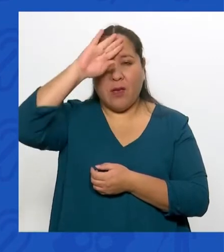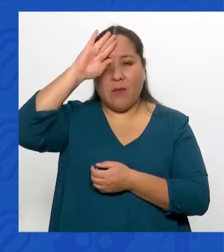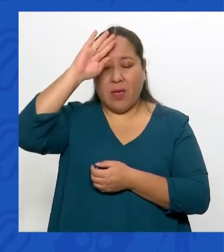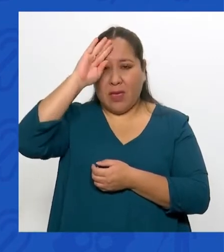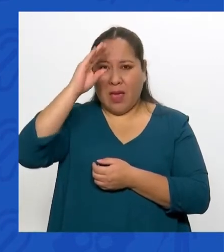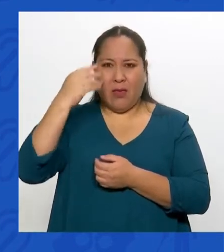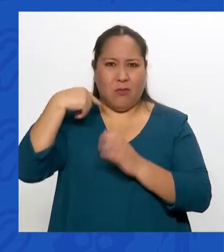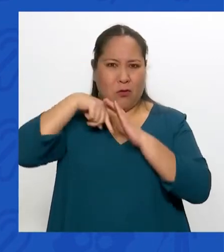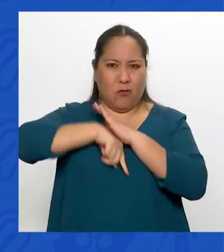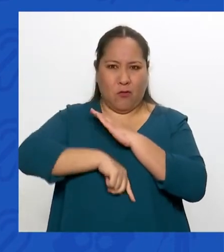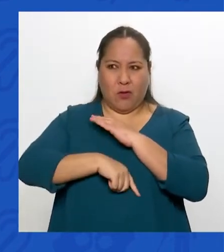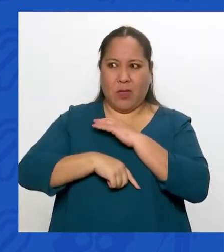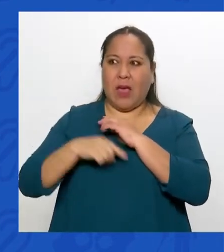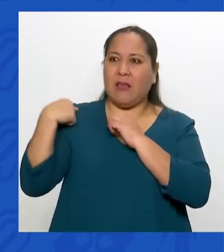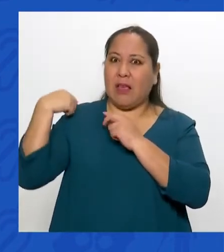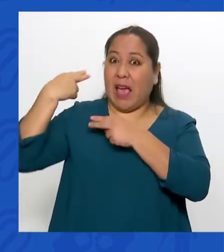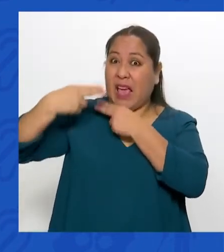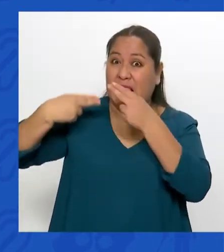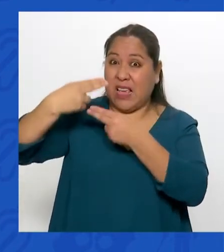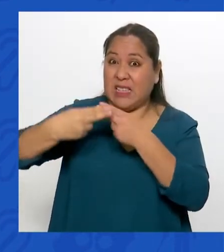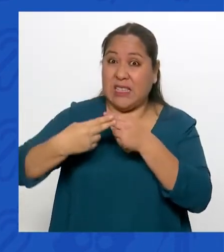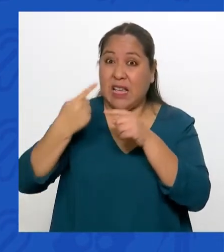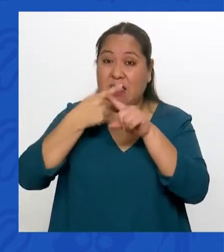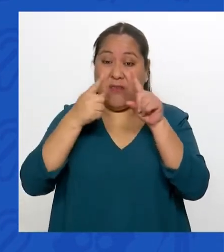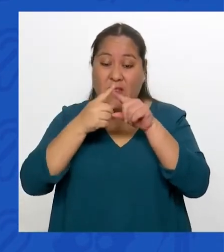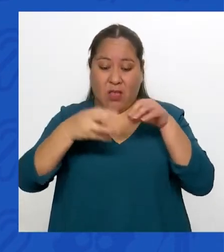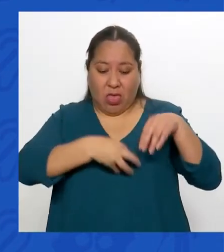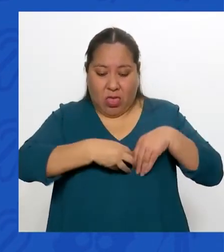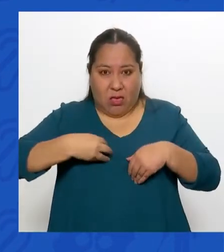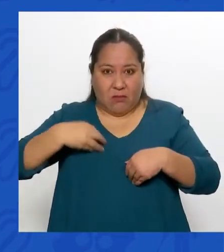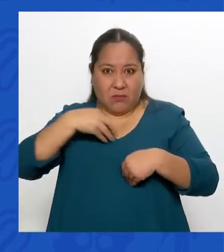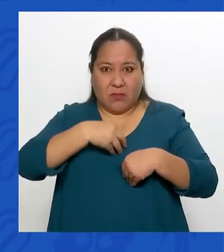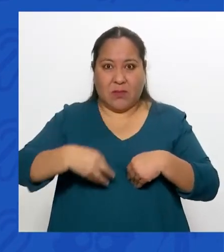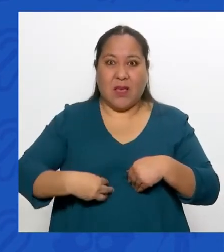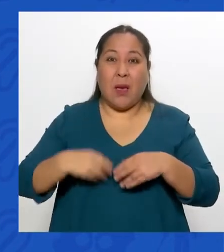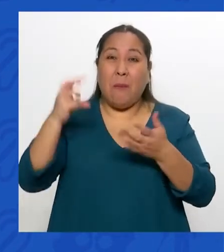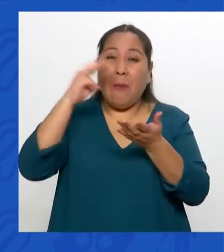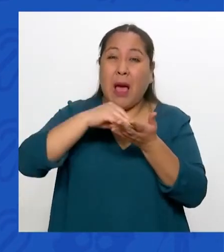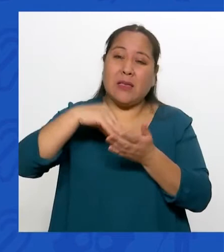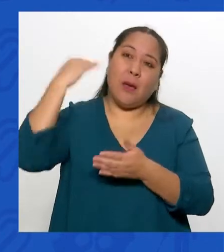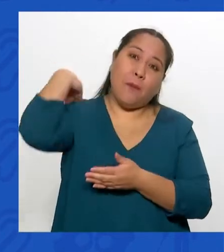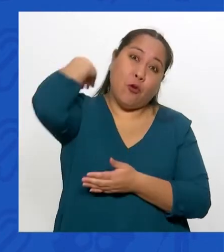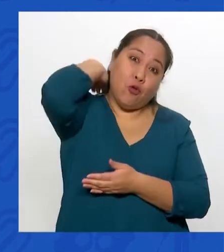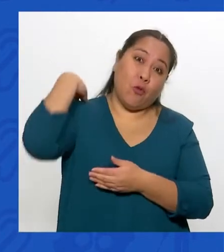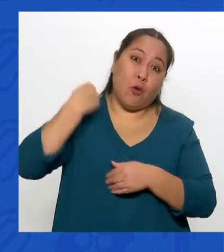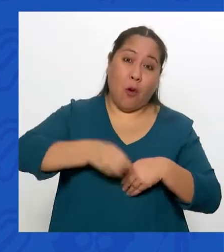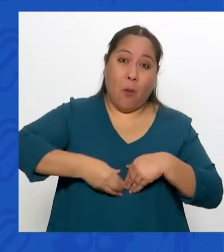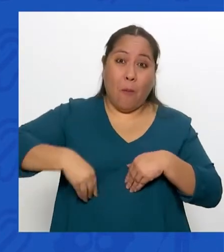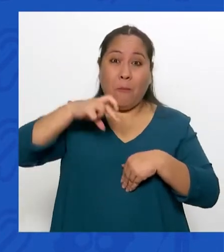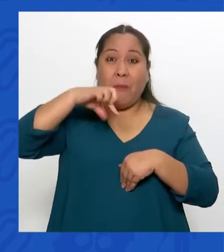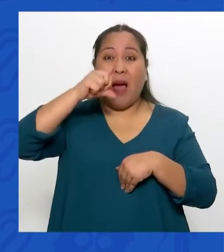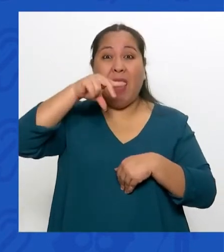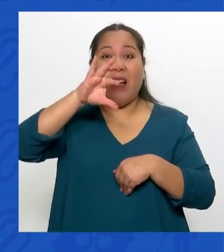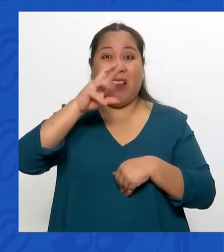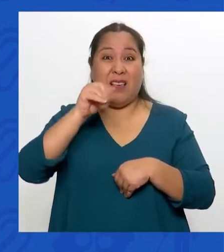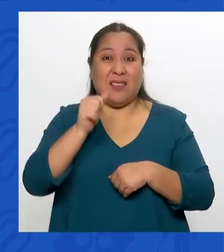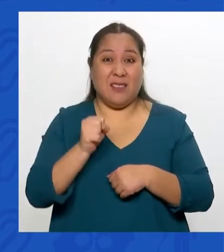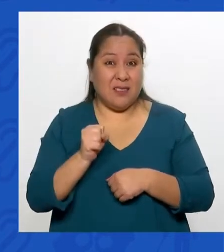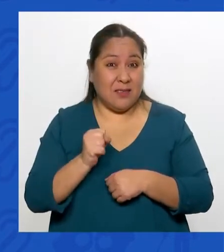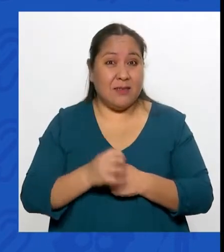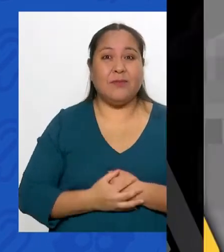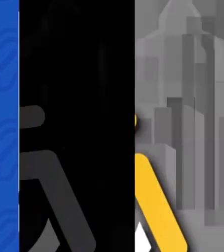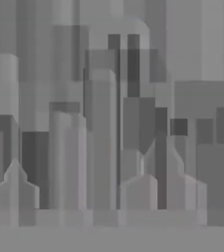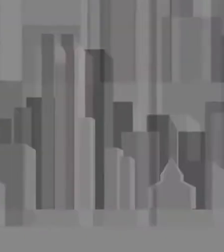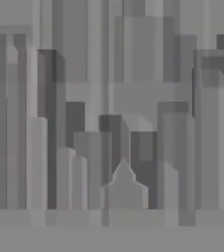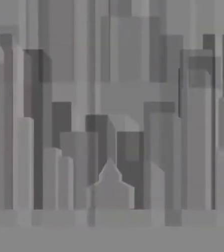enfermedad crónica de origen genético que afecta a diferentes órganos, sobre todo a los pulmones y páncreas.